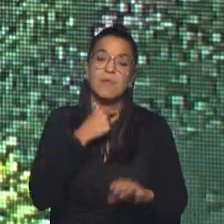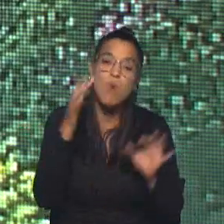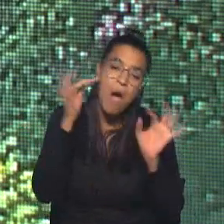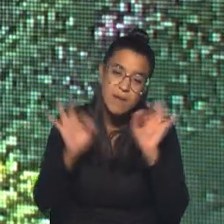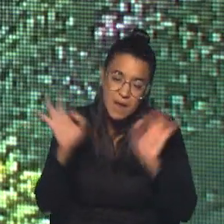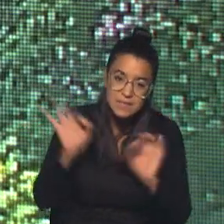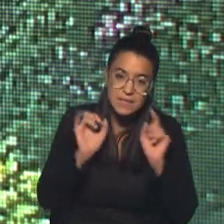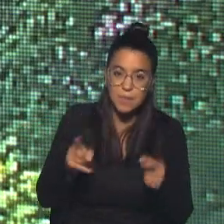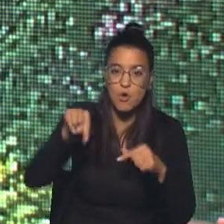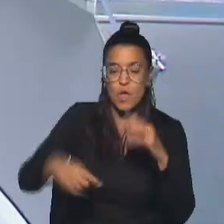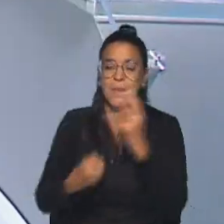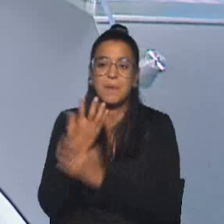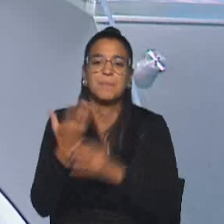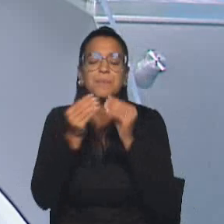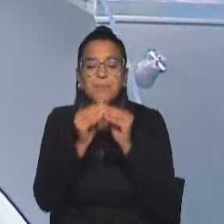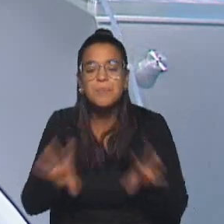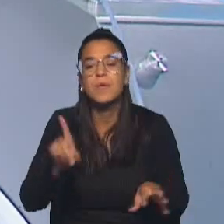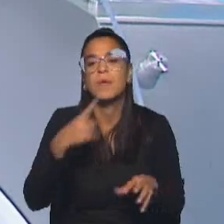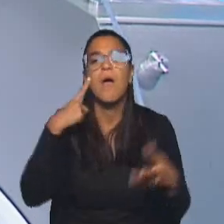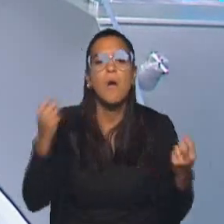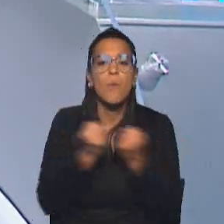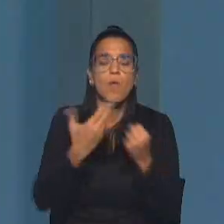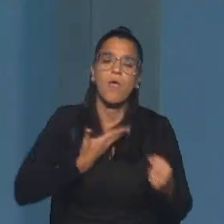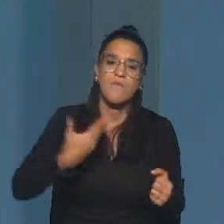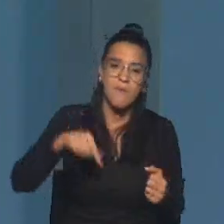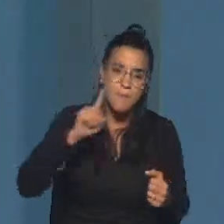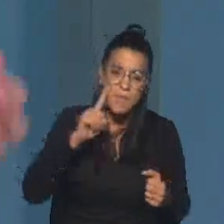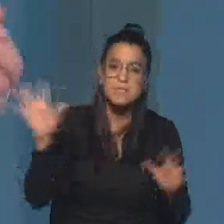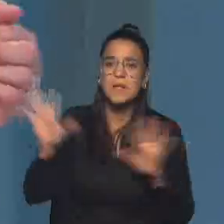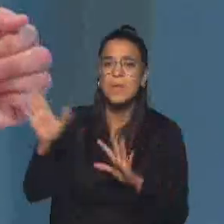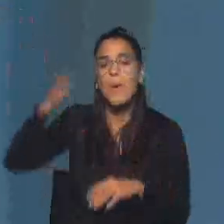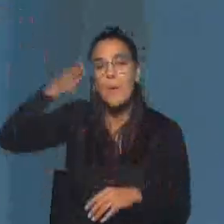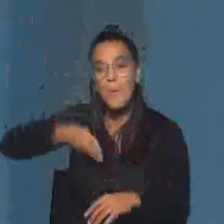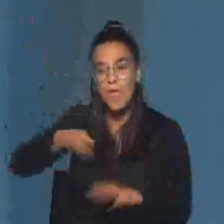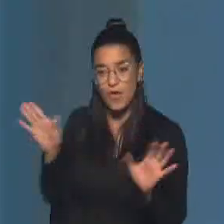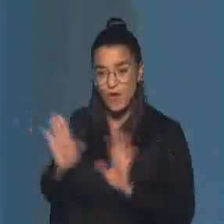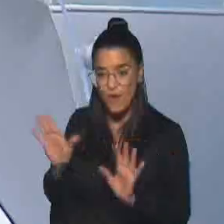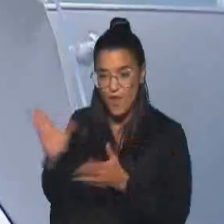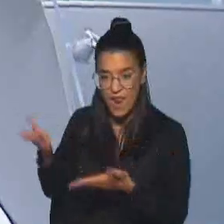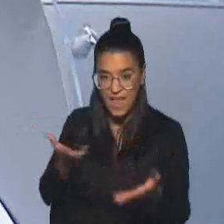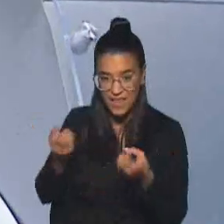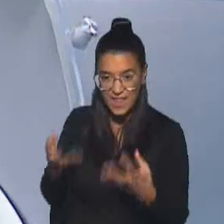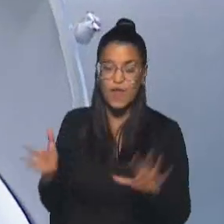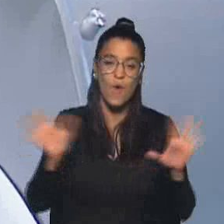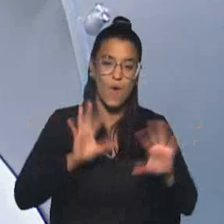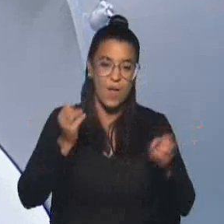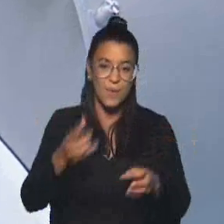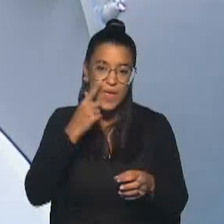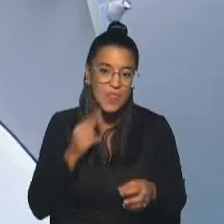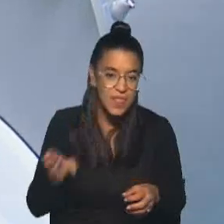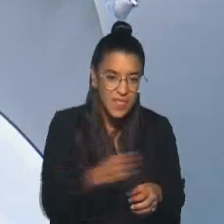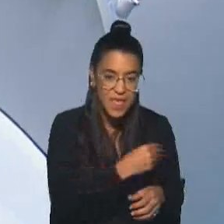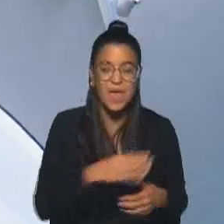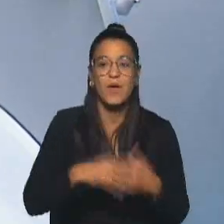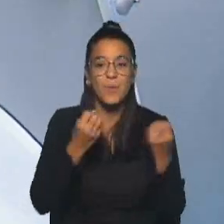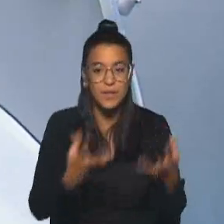analizando también a lo largo de la mañana. Comenzamos hablando del acuerdo con el Fondo Monetario Internacional y saludamos a Vero Urriolabeitia, que se suma a la mesa. ¿Qué tal, Vero? Buen día, Silvia. Buen día, Ale. ¿Cómo